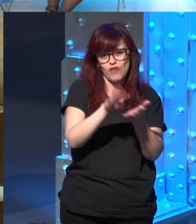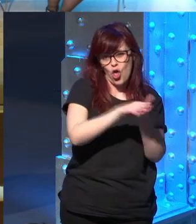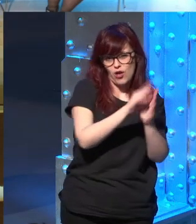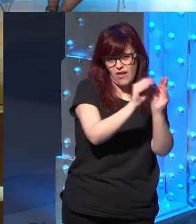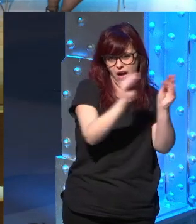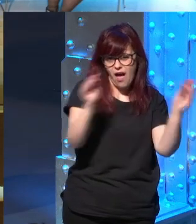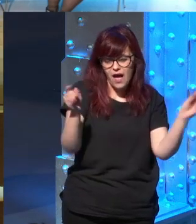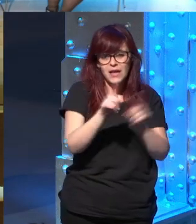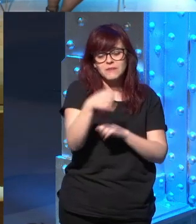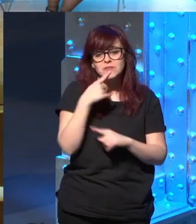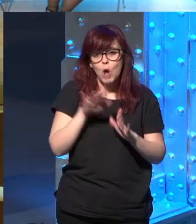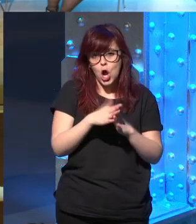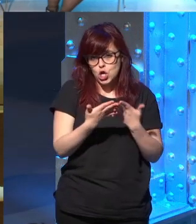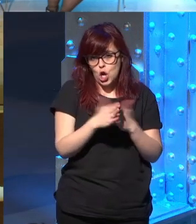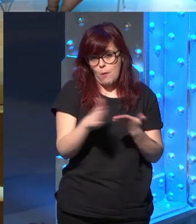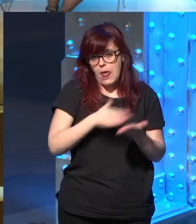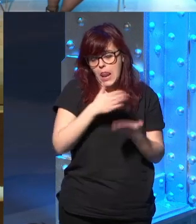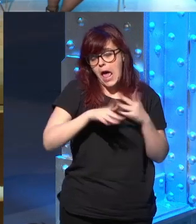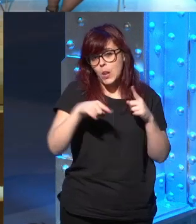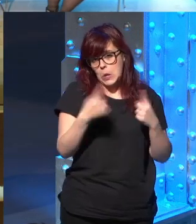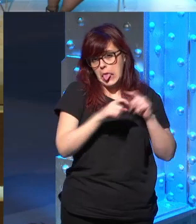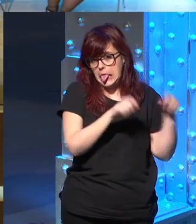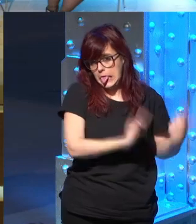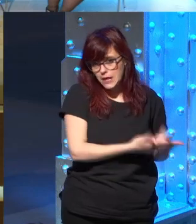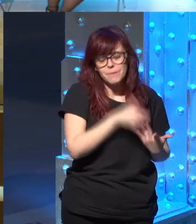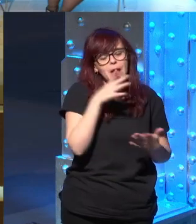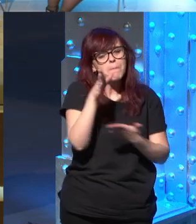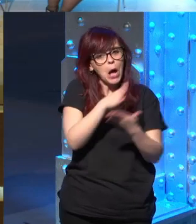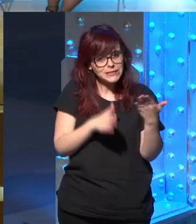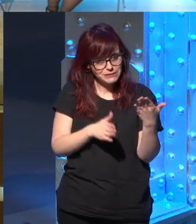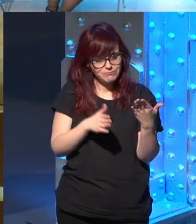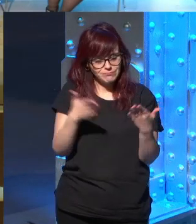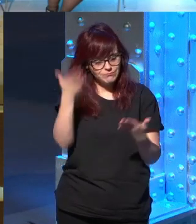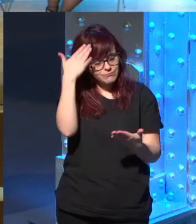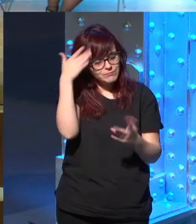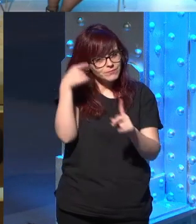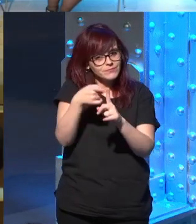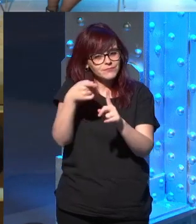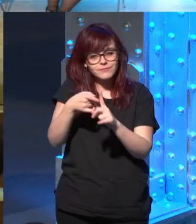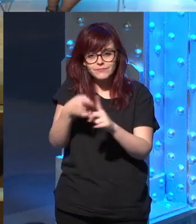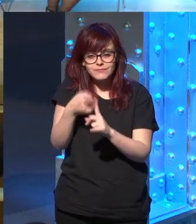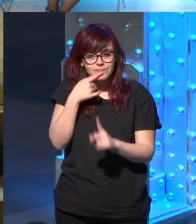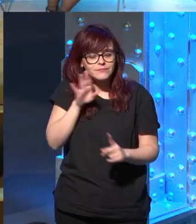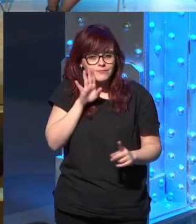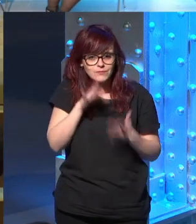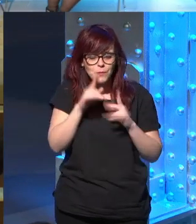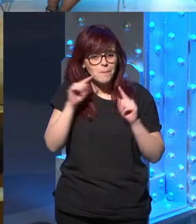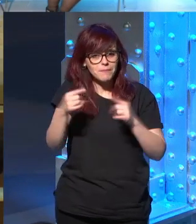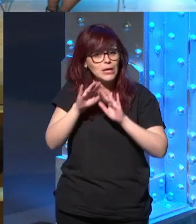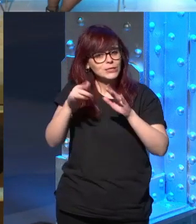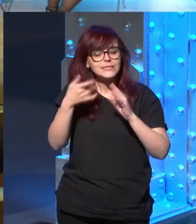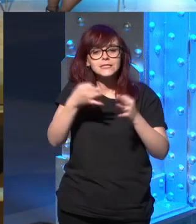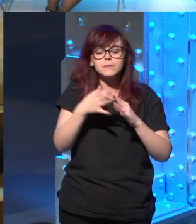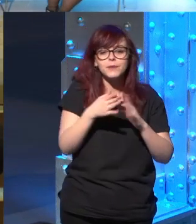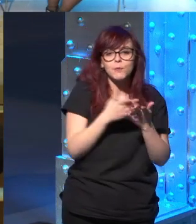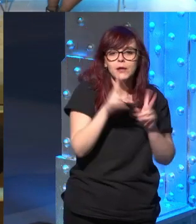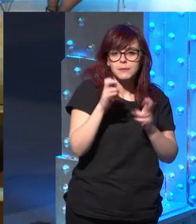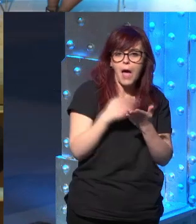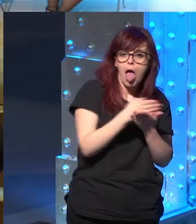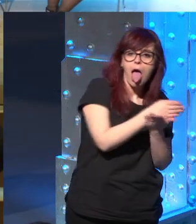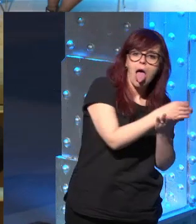novelas tiradas a la basura, pero la poesía ha sido siempre el género al que he regresado y en el que me he sentido